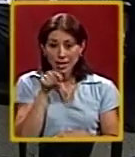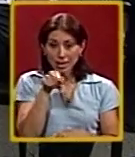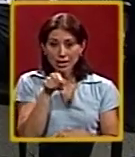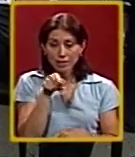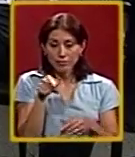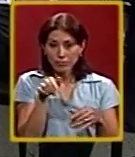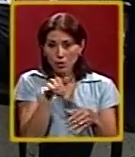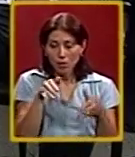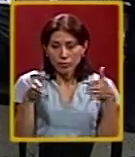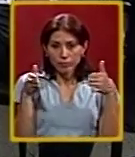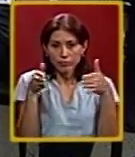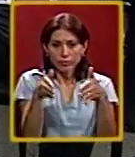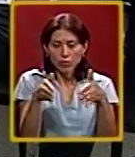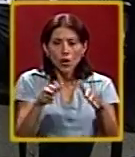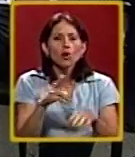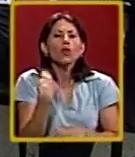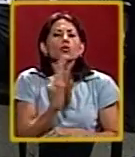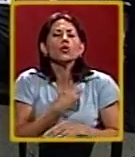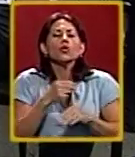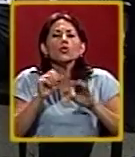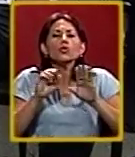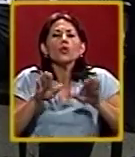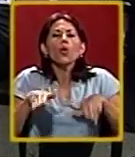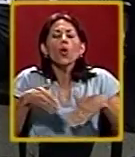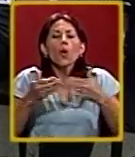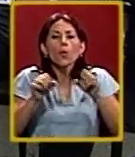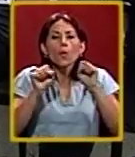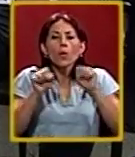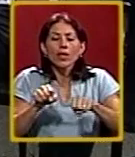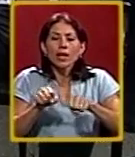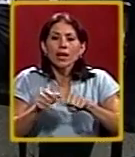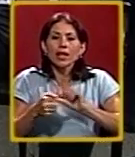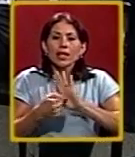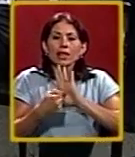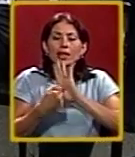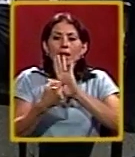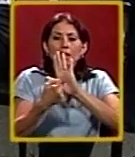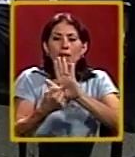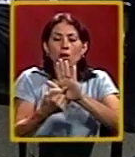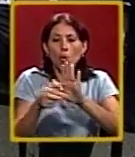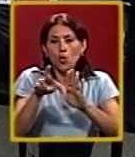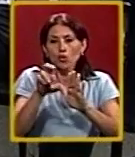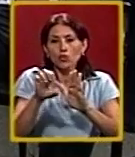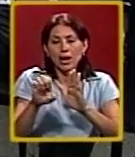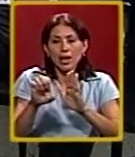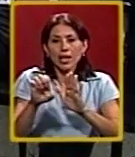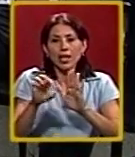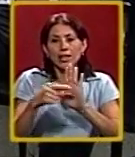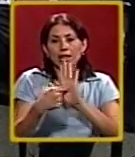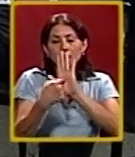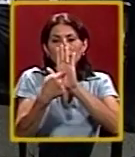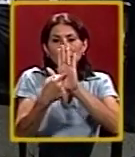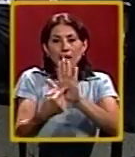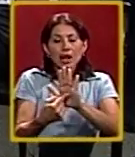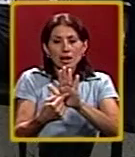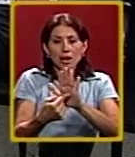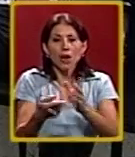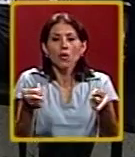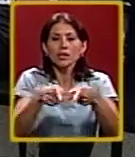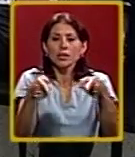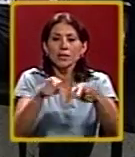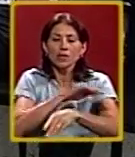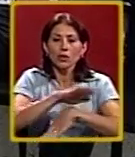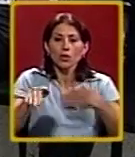línea, cómo poder nosotros transmitir o retransmitir localmente, ¿verdad? Lo que está pasando en todas las localidades del